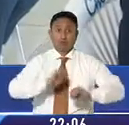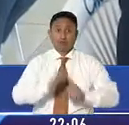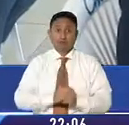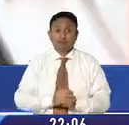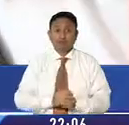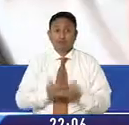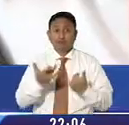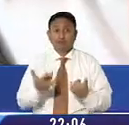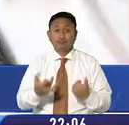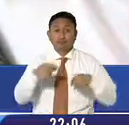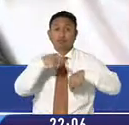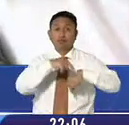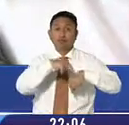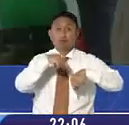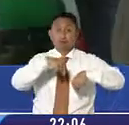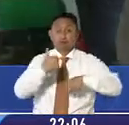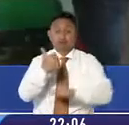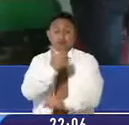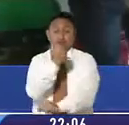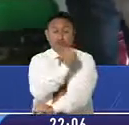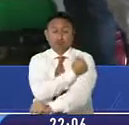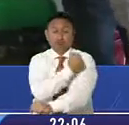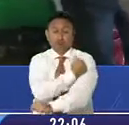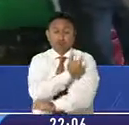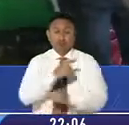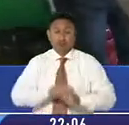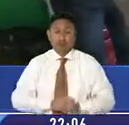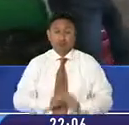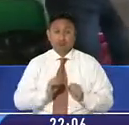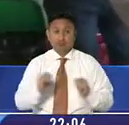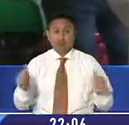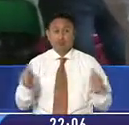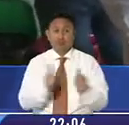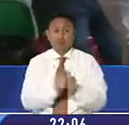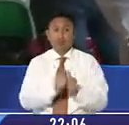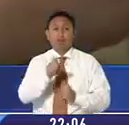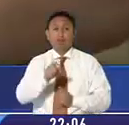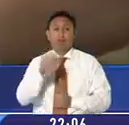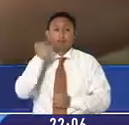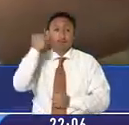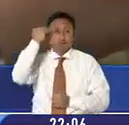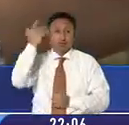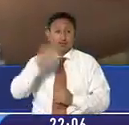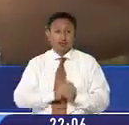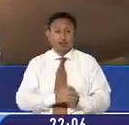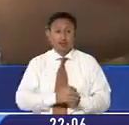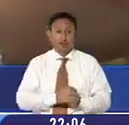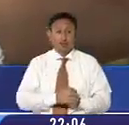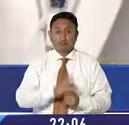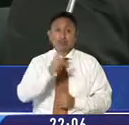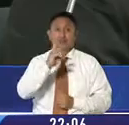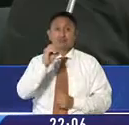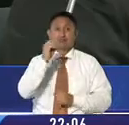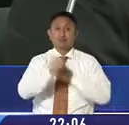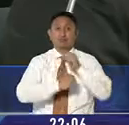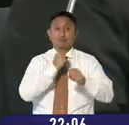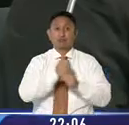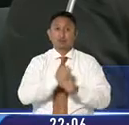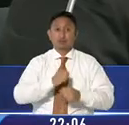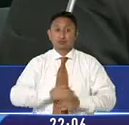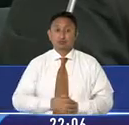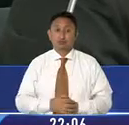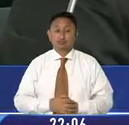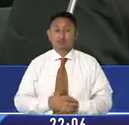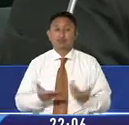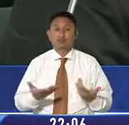para la aplicación de las dosis de refuerzo se reducirá para los adultos mayores de 60 años. Esto se hará a los